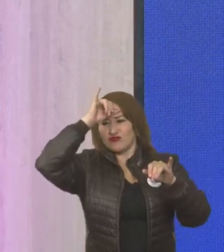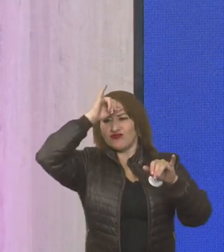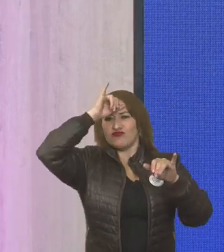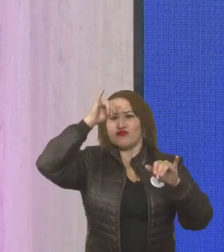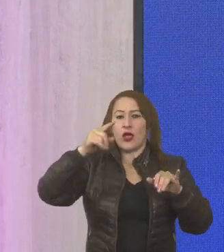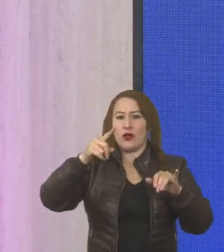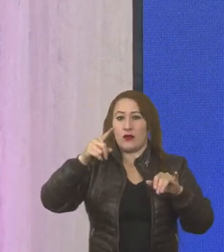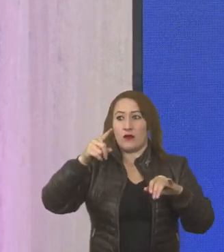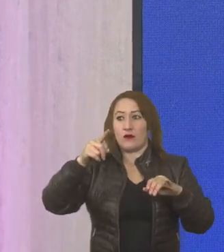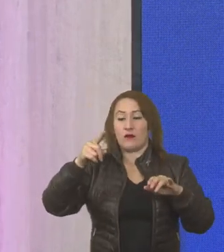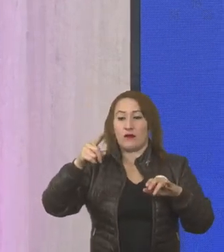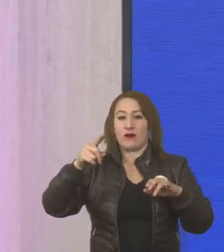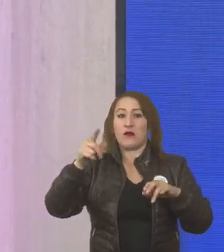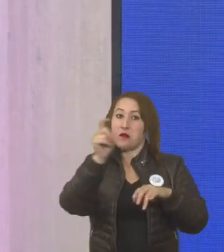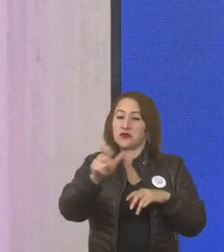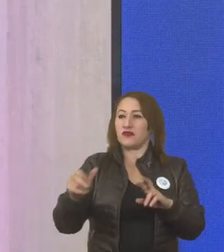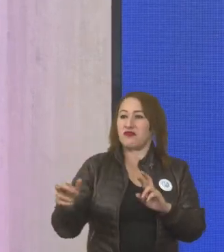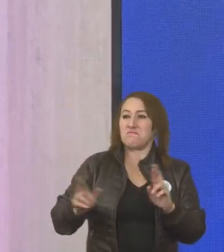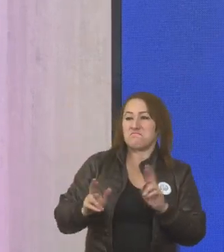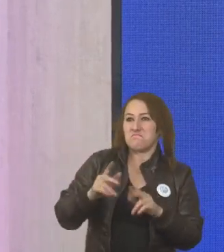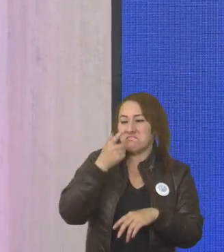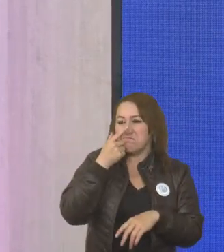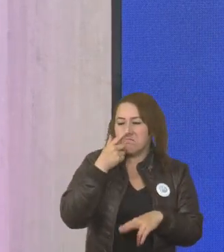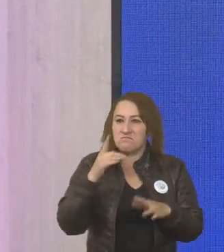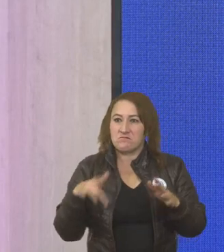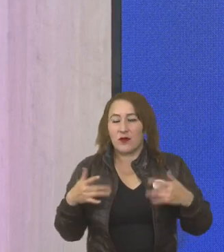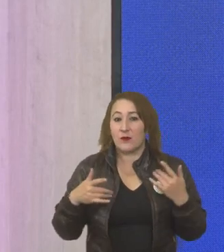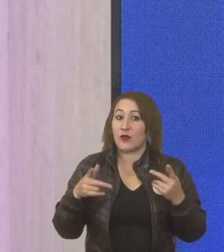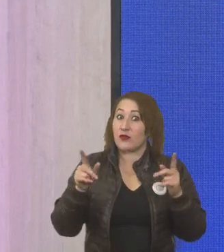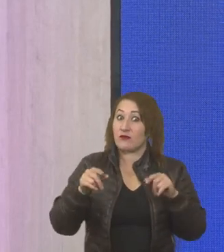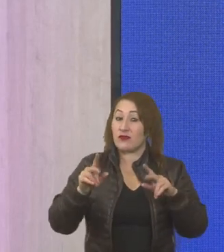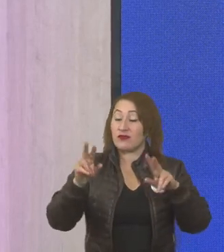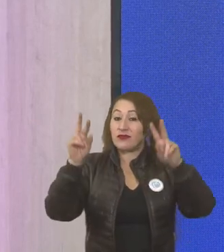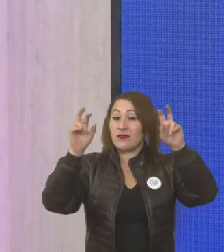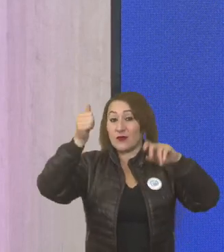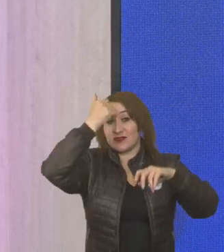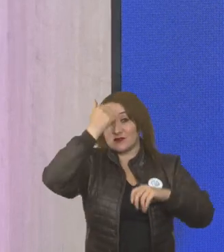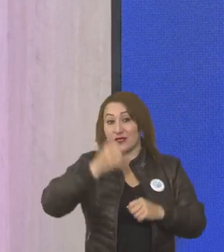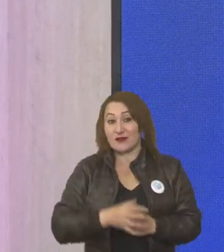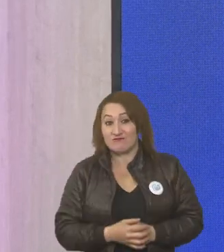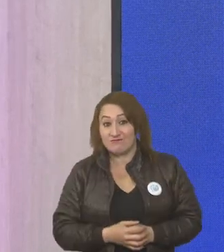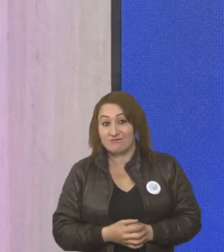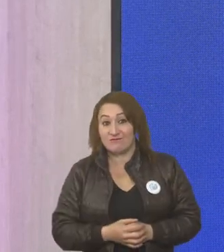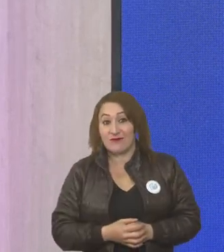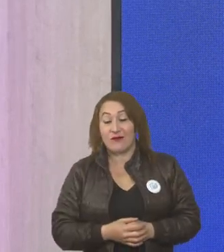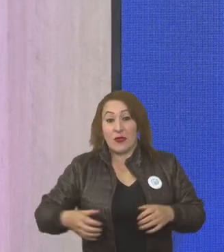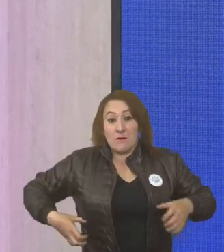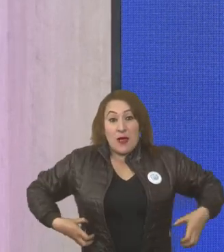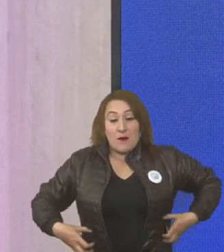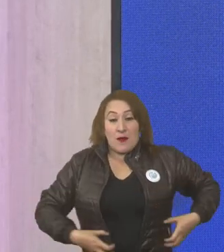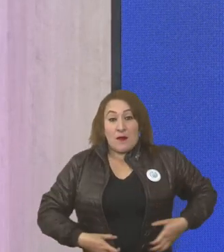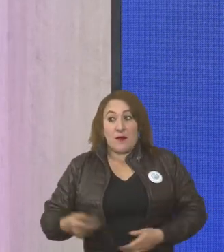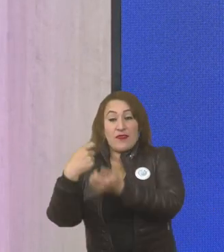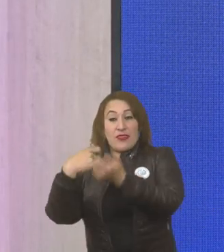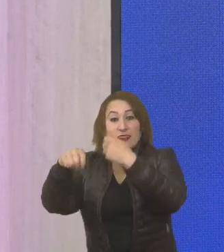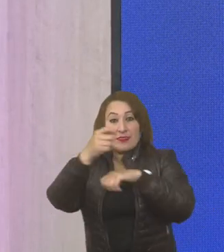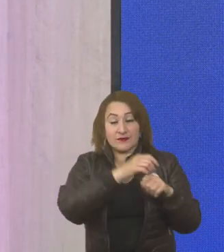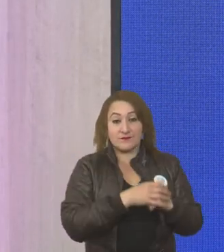detrás de eso están temas fundamentales: el tráfico de órganos, la trata de